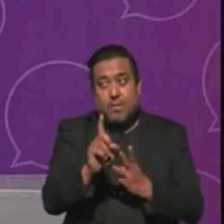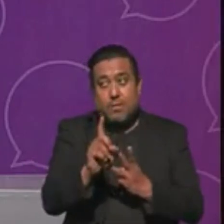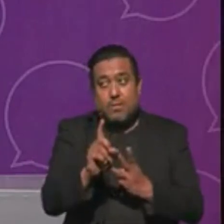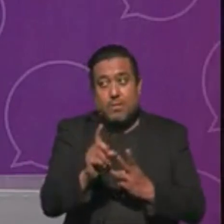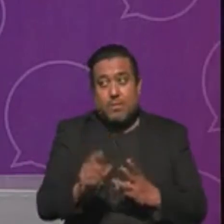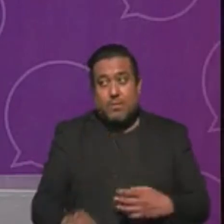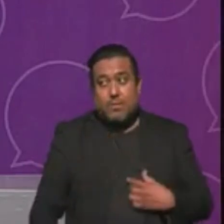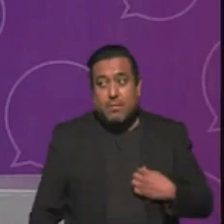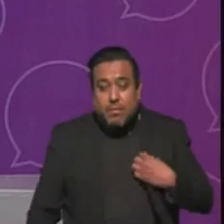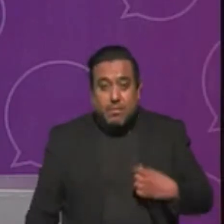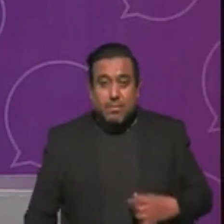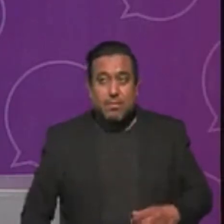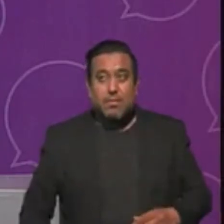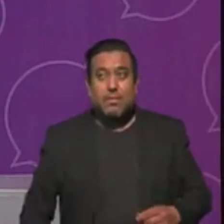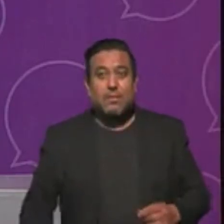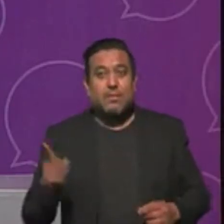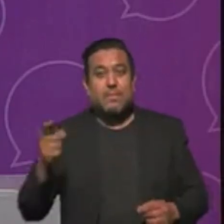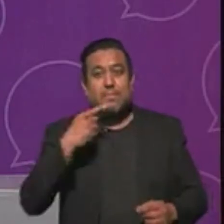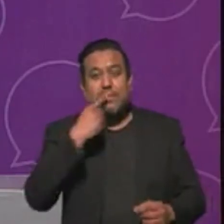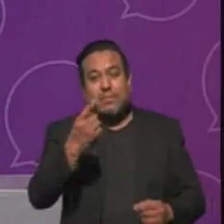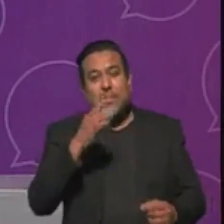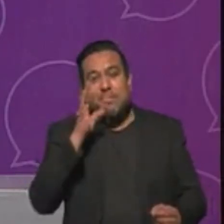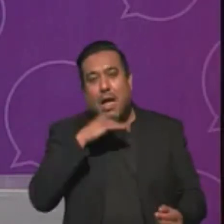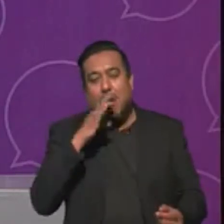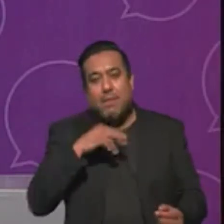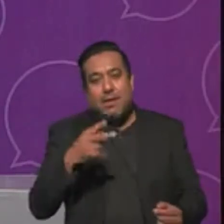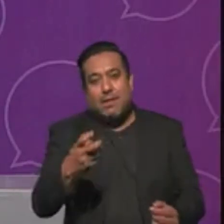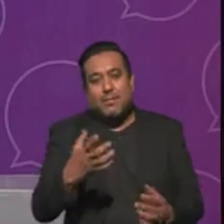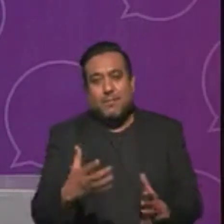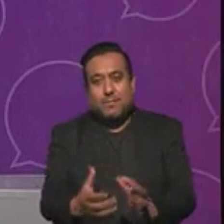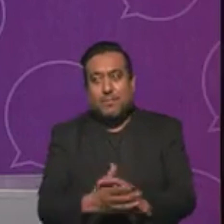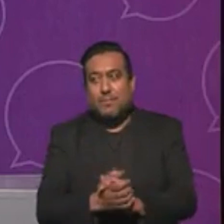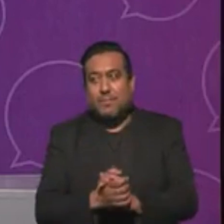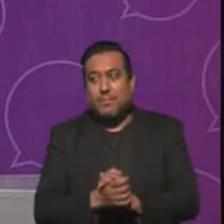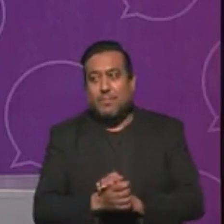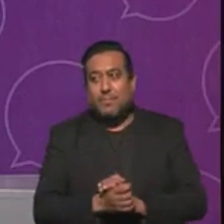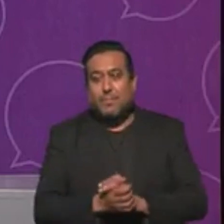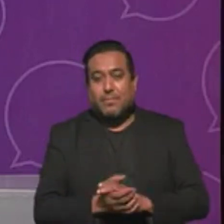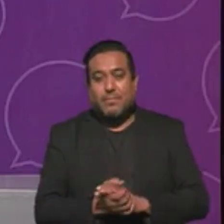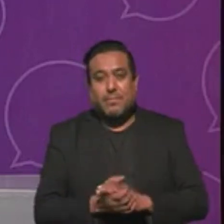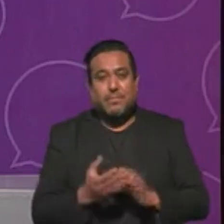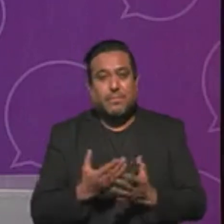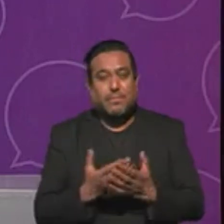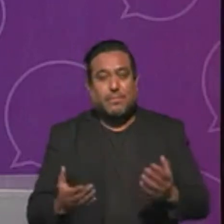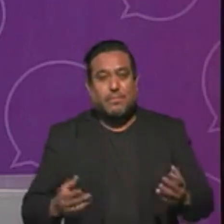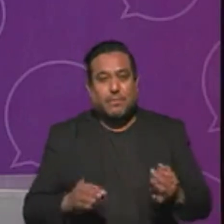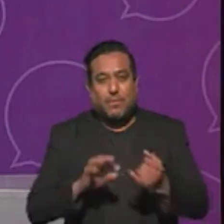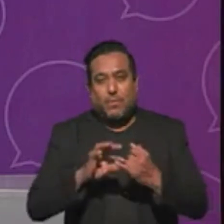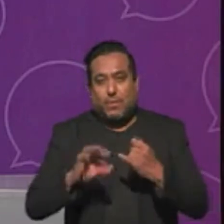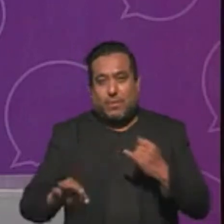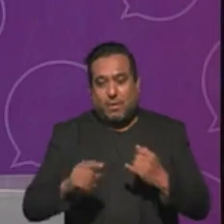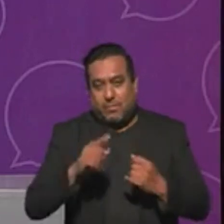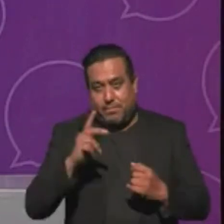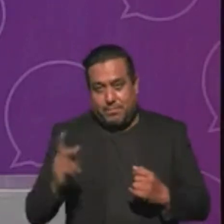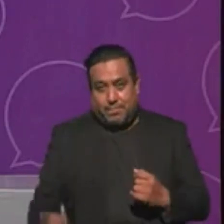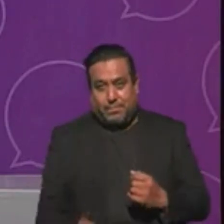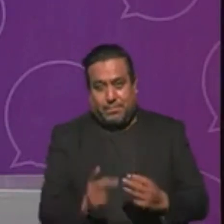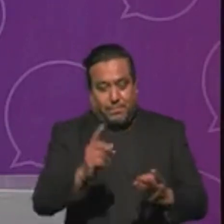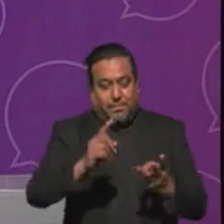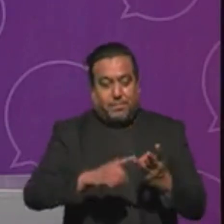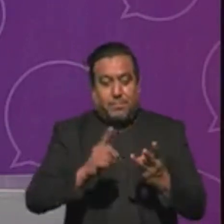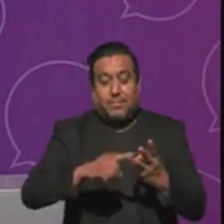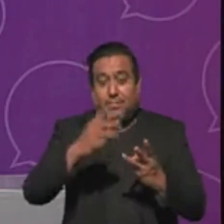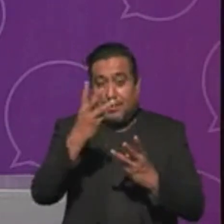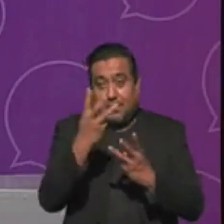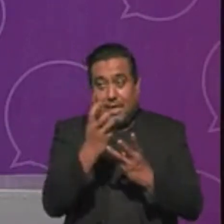entonces pues ya ya hizo uso de de ella candidato Vamos a continuar con la última pregunta la última pregunta de este tercer